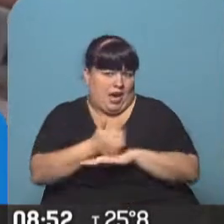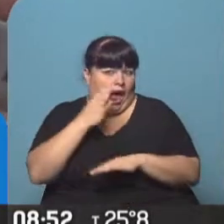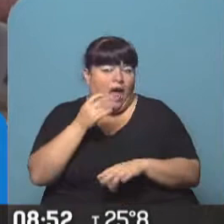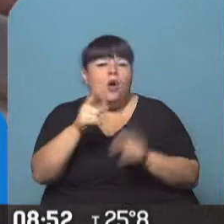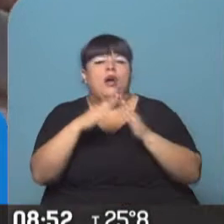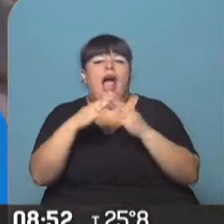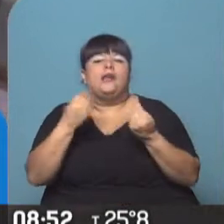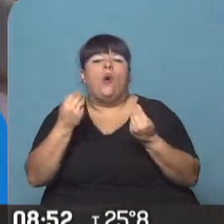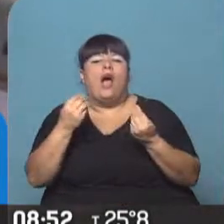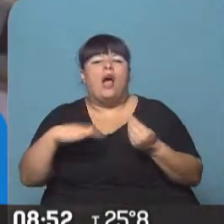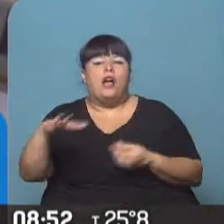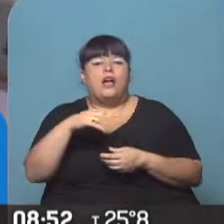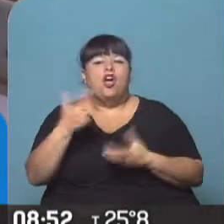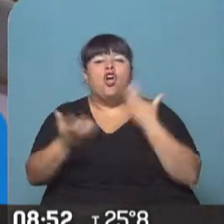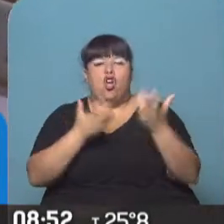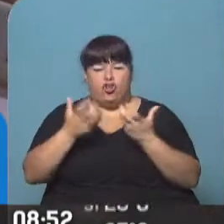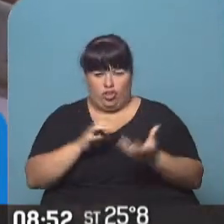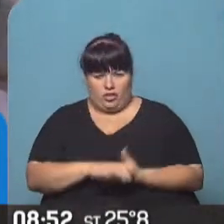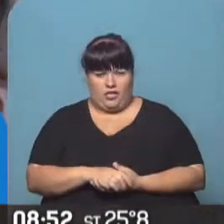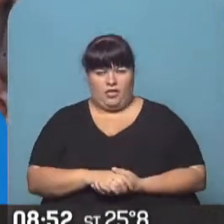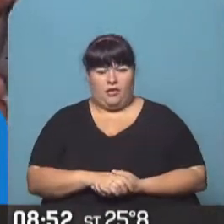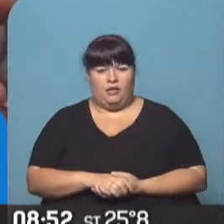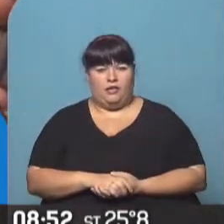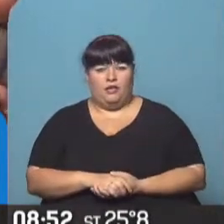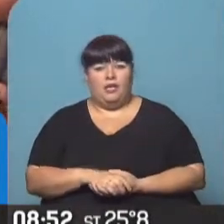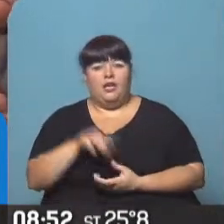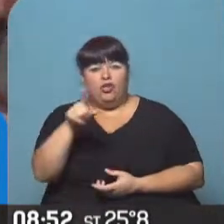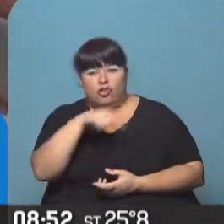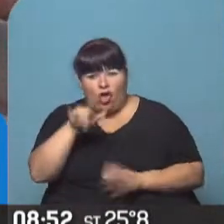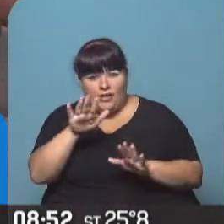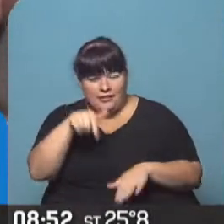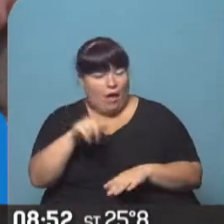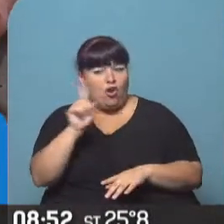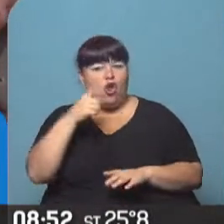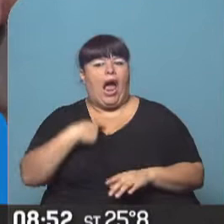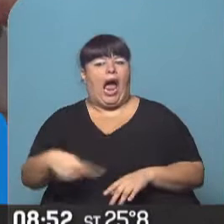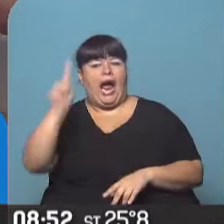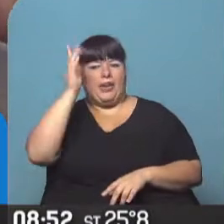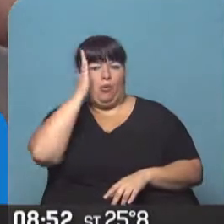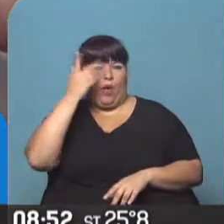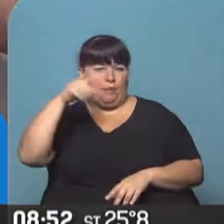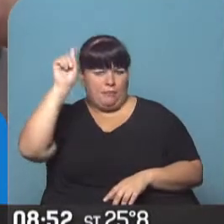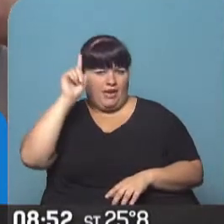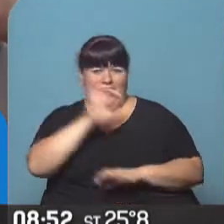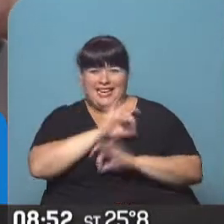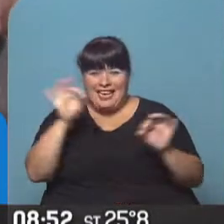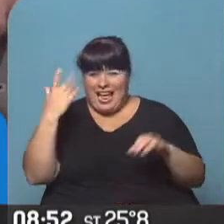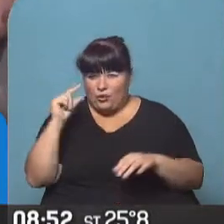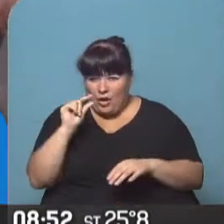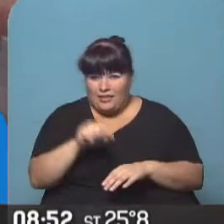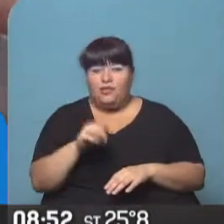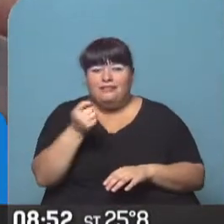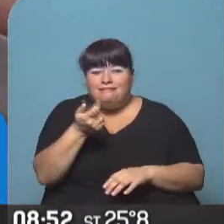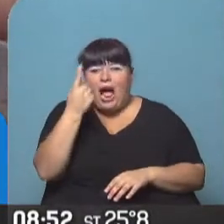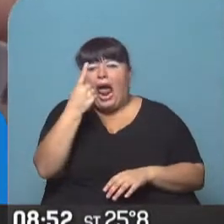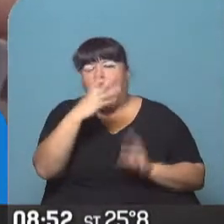casa afectó el choque? La cocina. ¿Estaban ustedes en ese momento? No, estábamos durmiendo en los... ¿Pero había estado hace un ratito? Sí,